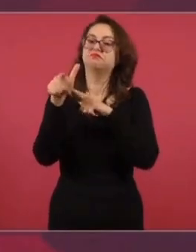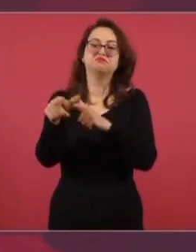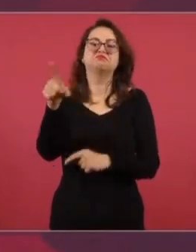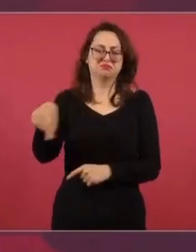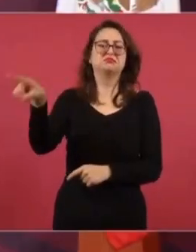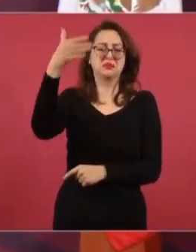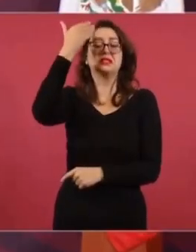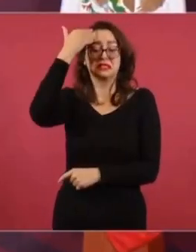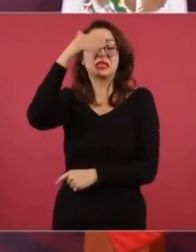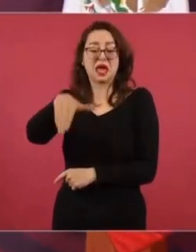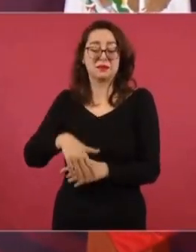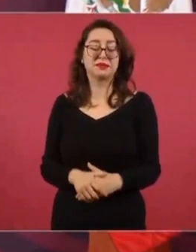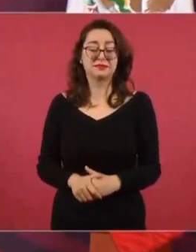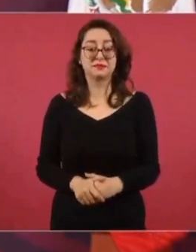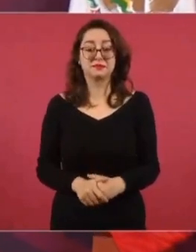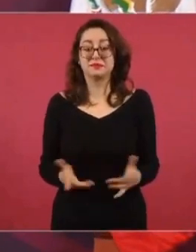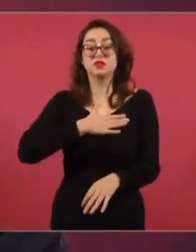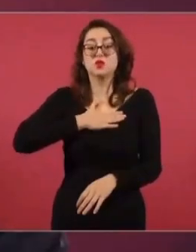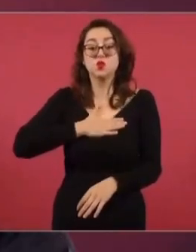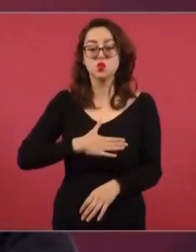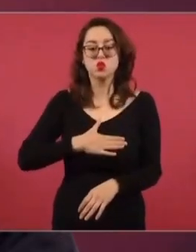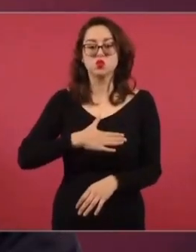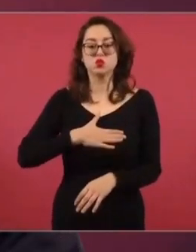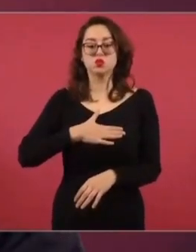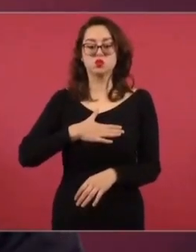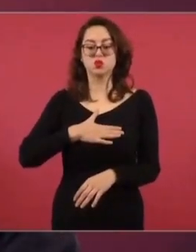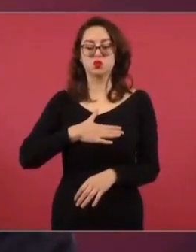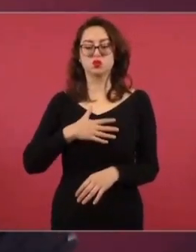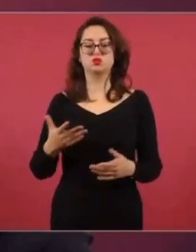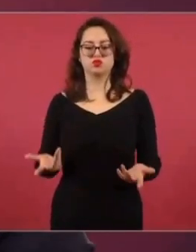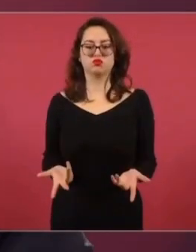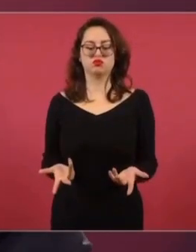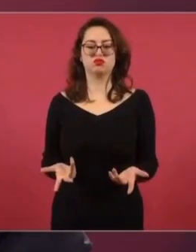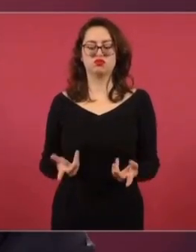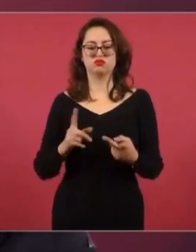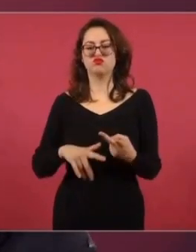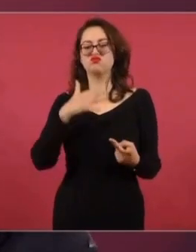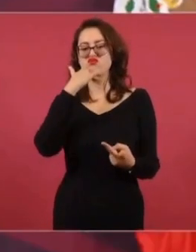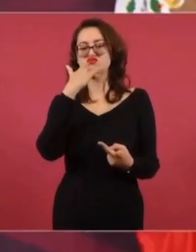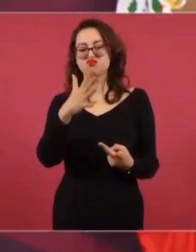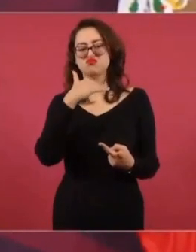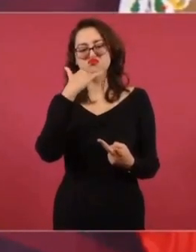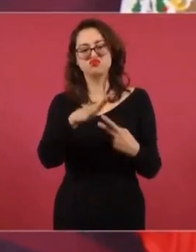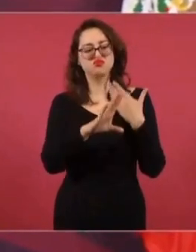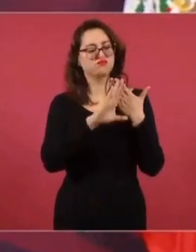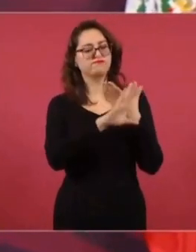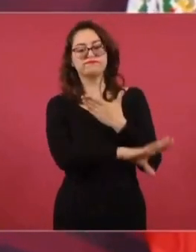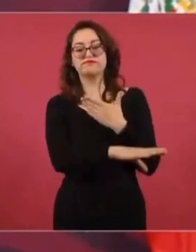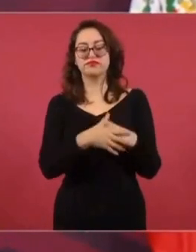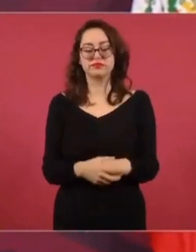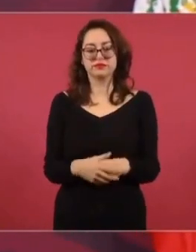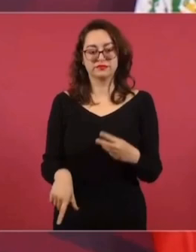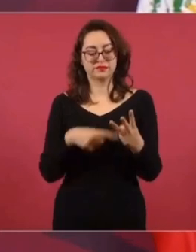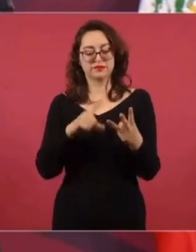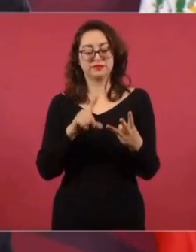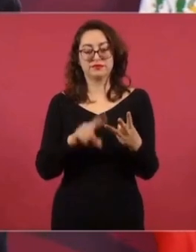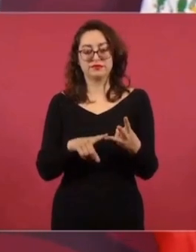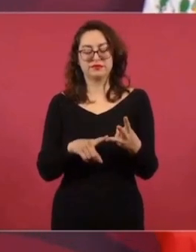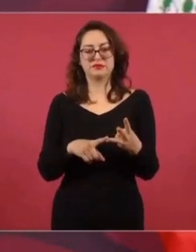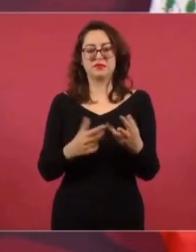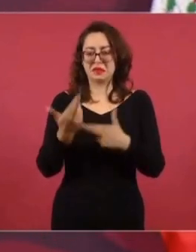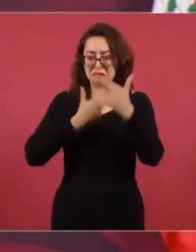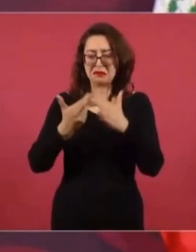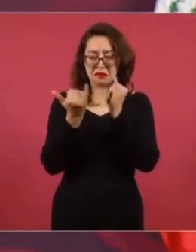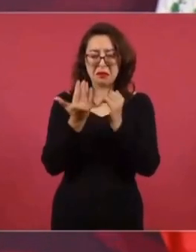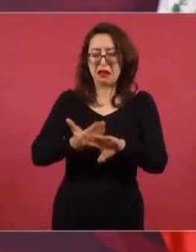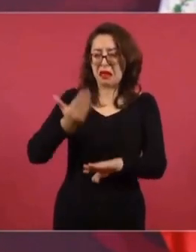es que siga habiendo justicia, que se siga combatiendo la corrupción y que no regresen los saqueadores,